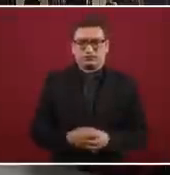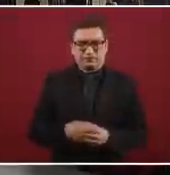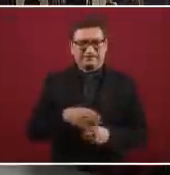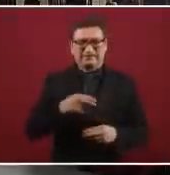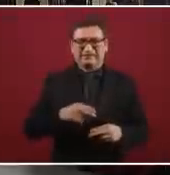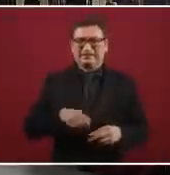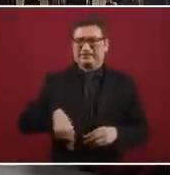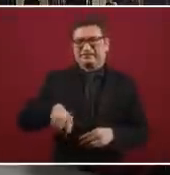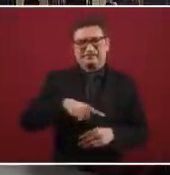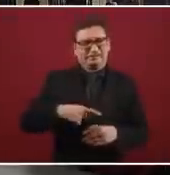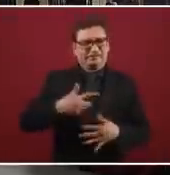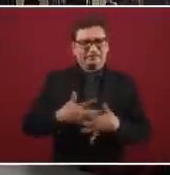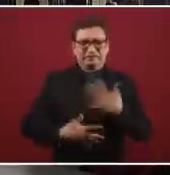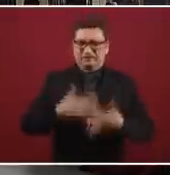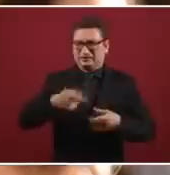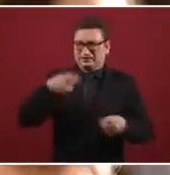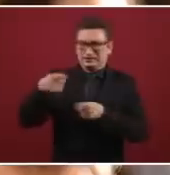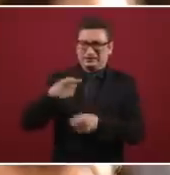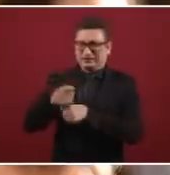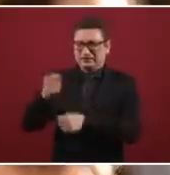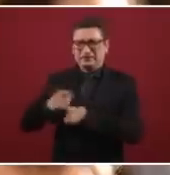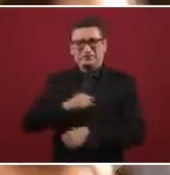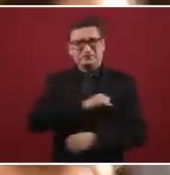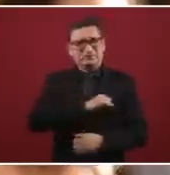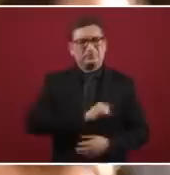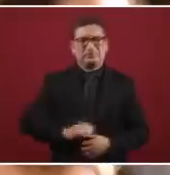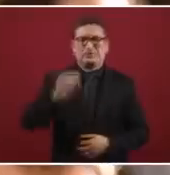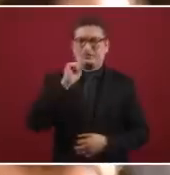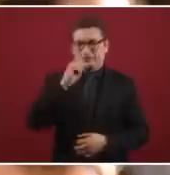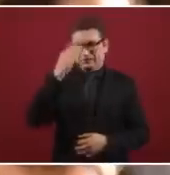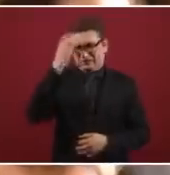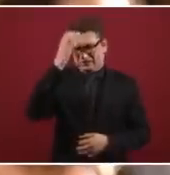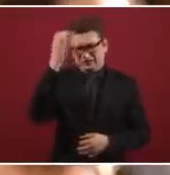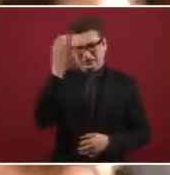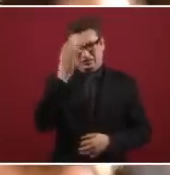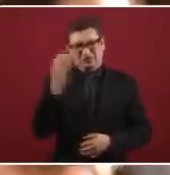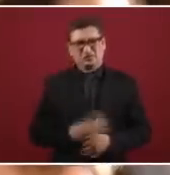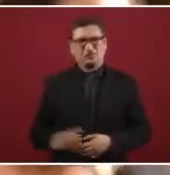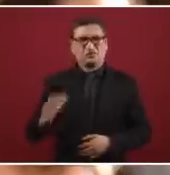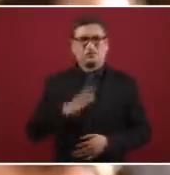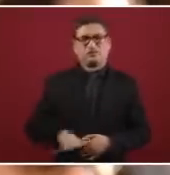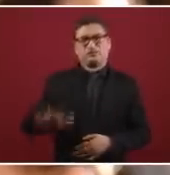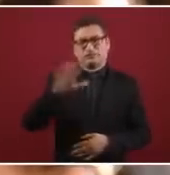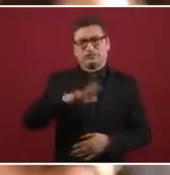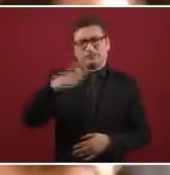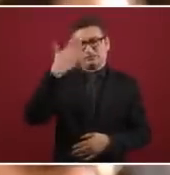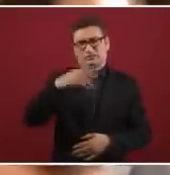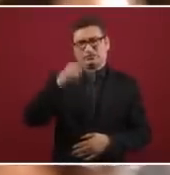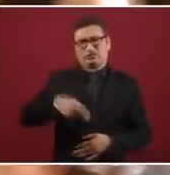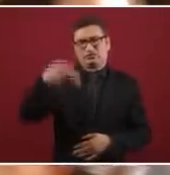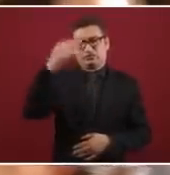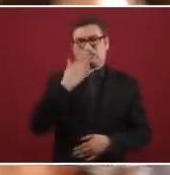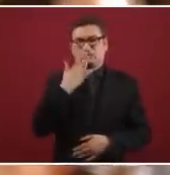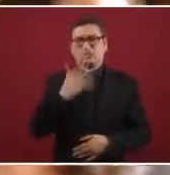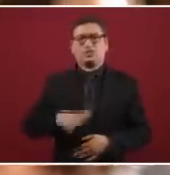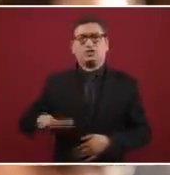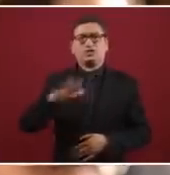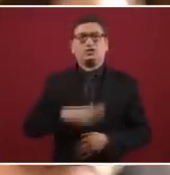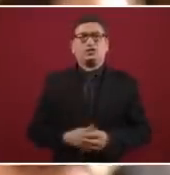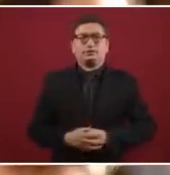de violencia y deshumanización que se está viviendo en, pues ahorita en el norte, en Sonora, que lleva pues a